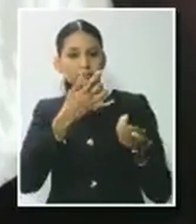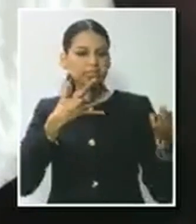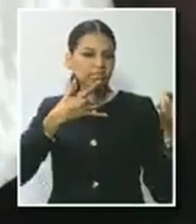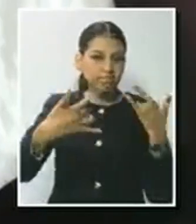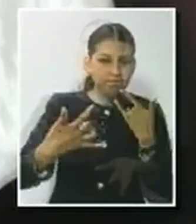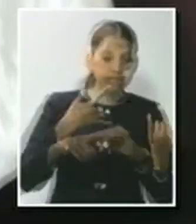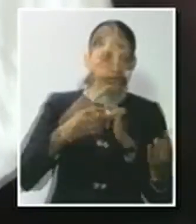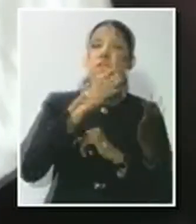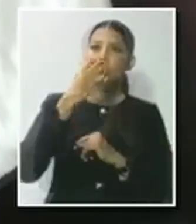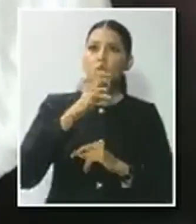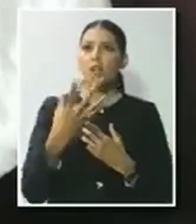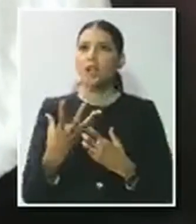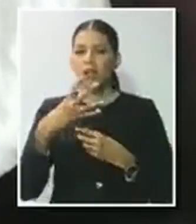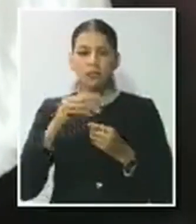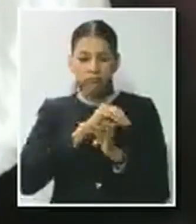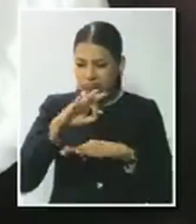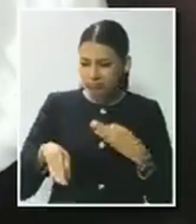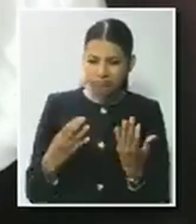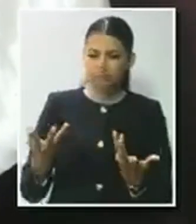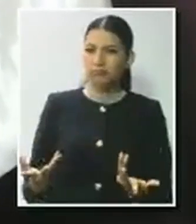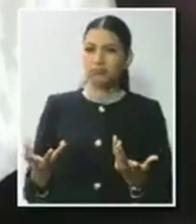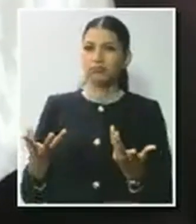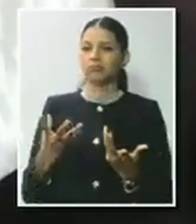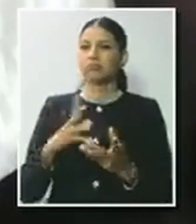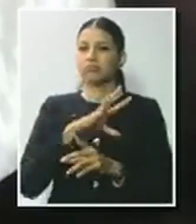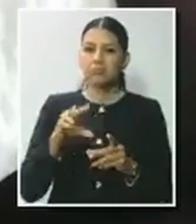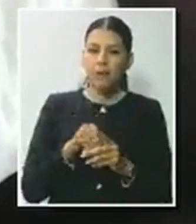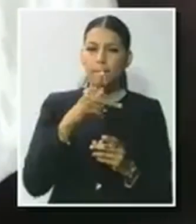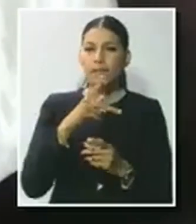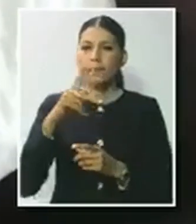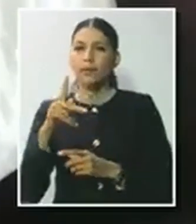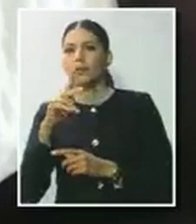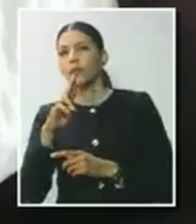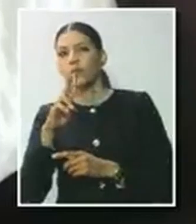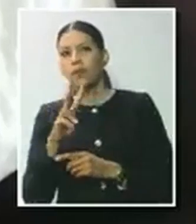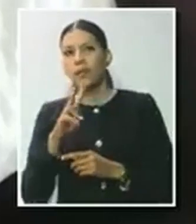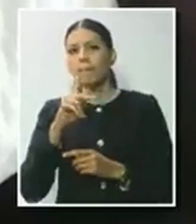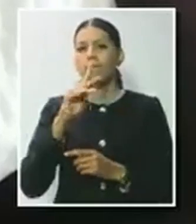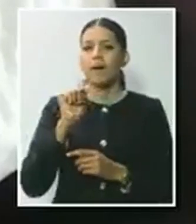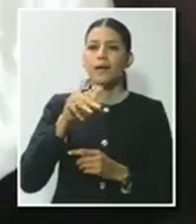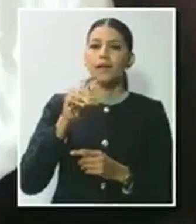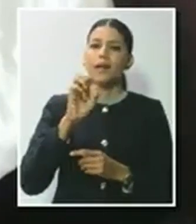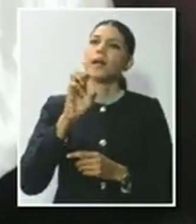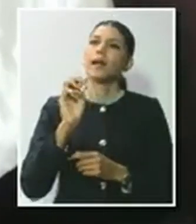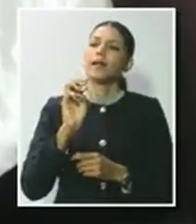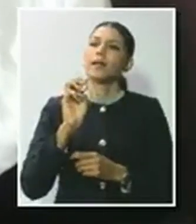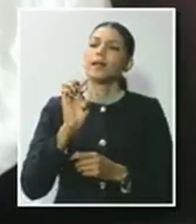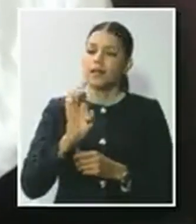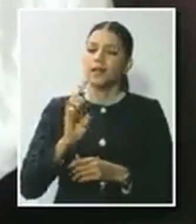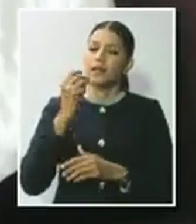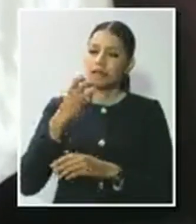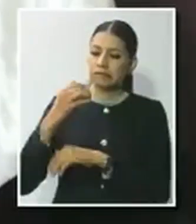A los estudiantes de preescolar, primaria y secundaria que recibieron ya sus materiales educativos, los convocó a aprovechar la enseñanza que